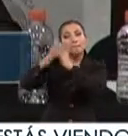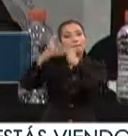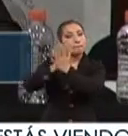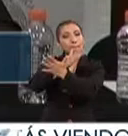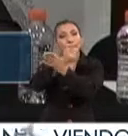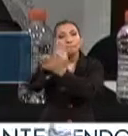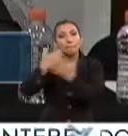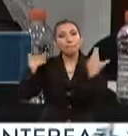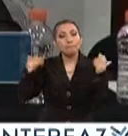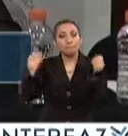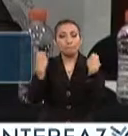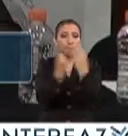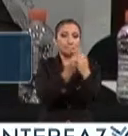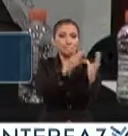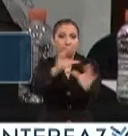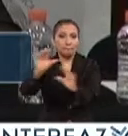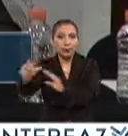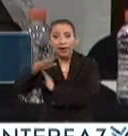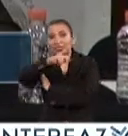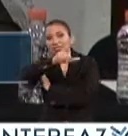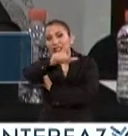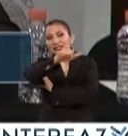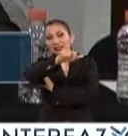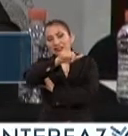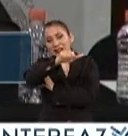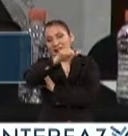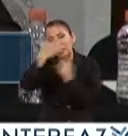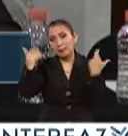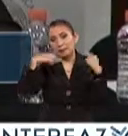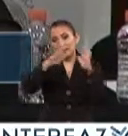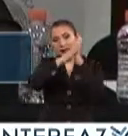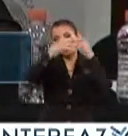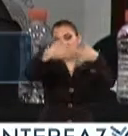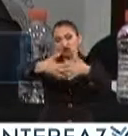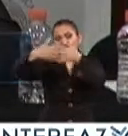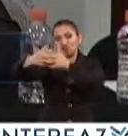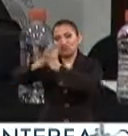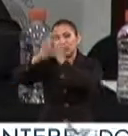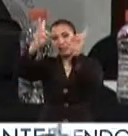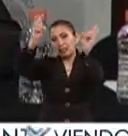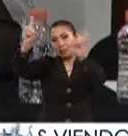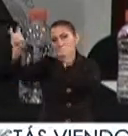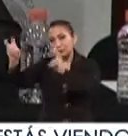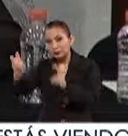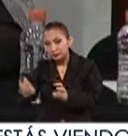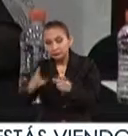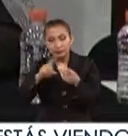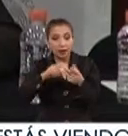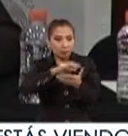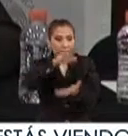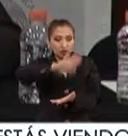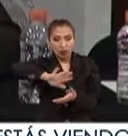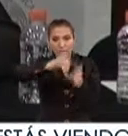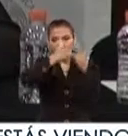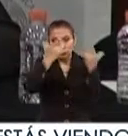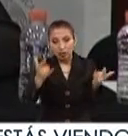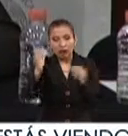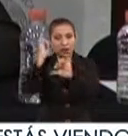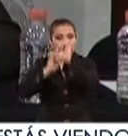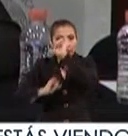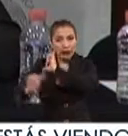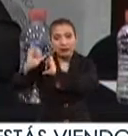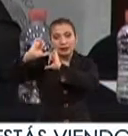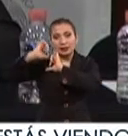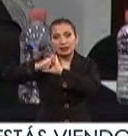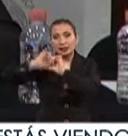participando académicamente con 16 representaciones editoriales de diversos temas, en su mayoría historia, antropología